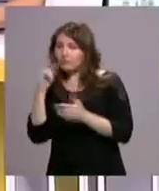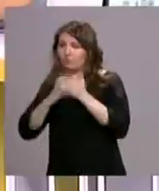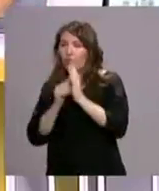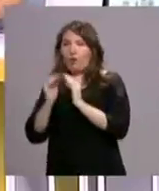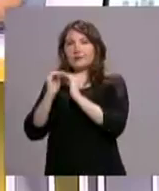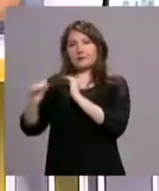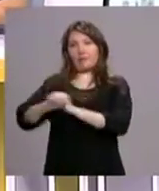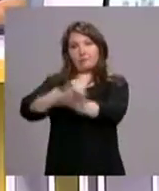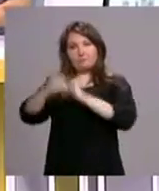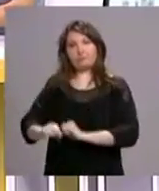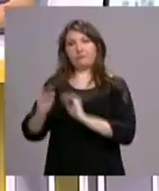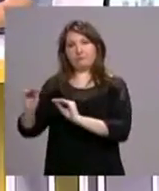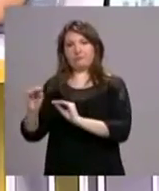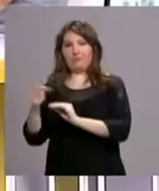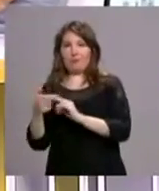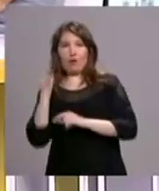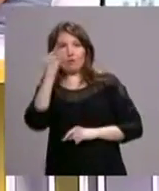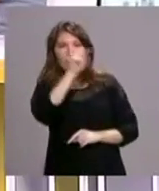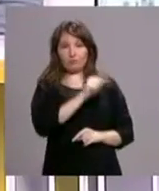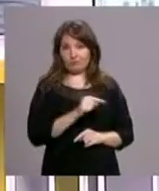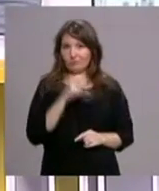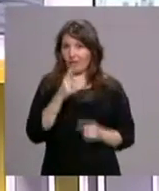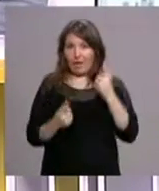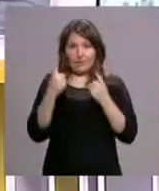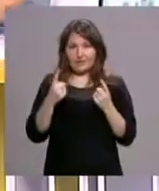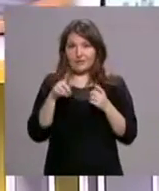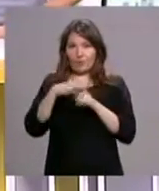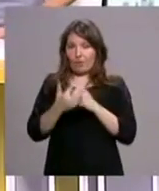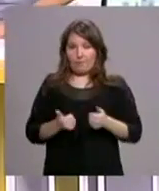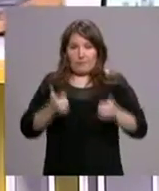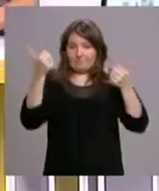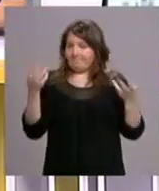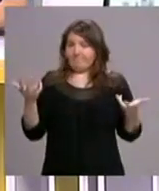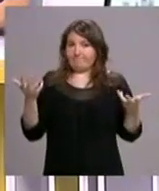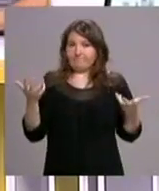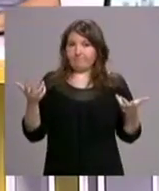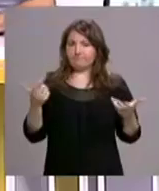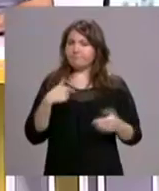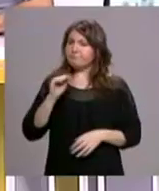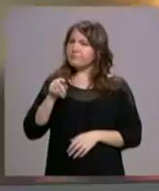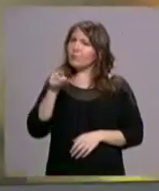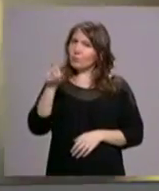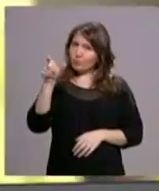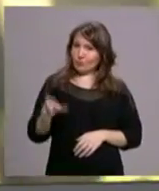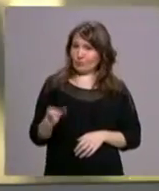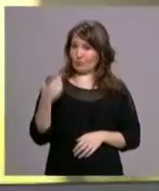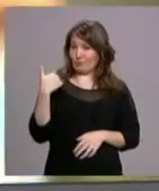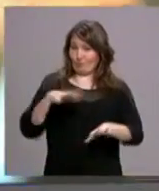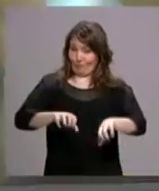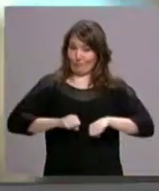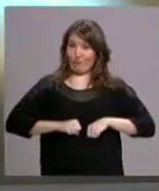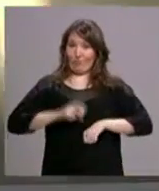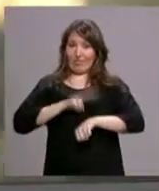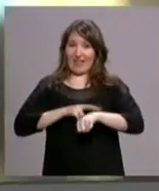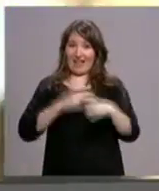que se va de las manos, ¿no?, en muchos aspectos. Rufino, llevas muy poquito tiempo al frente de la Delegación de Migraciones, desde el mes